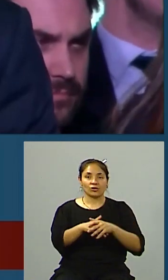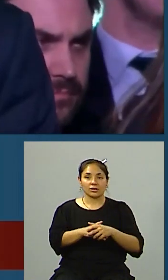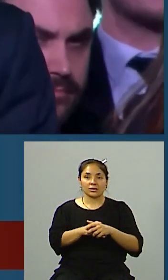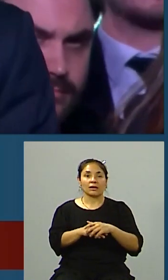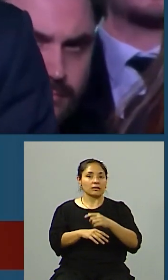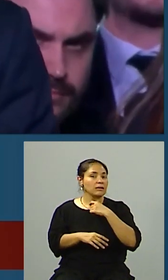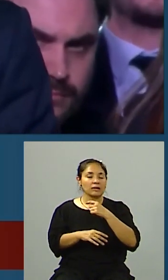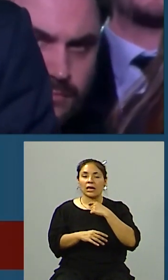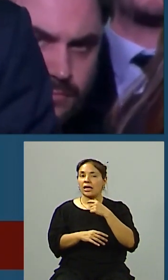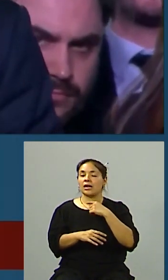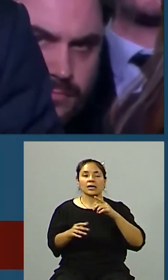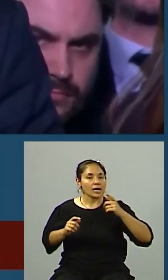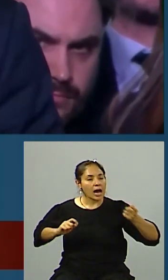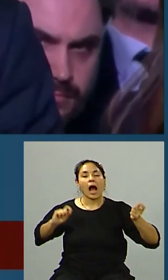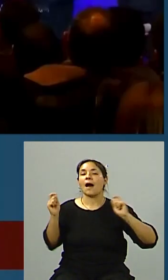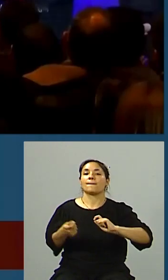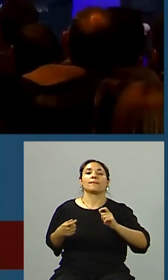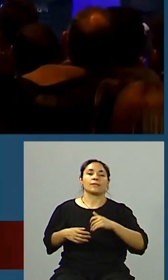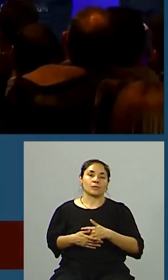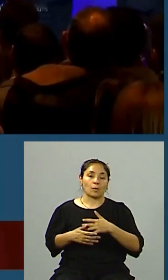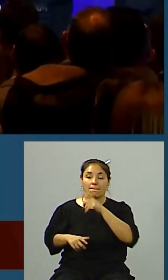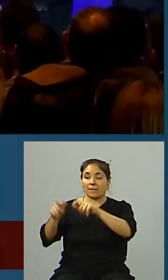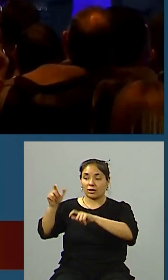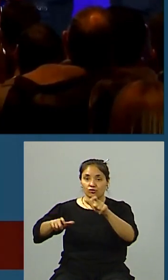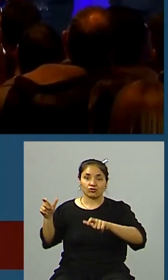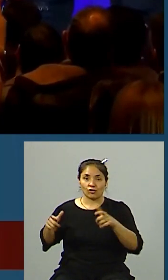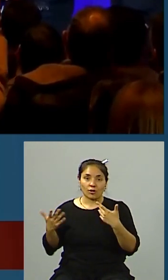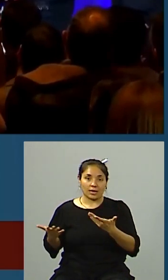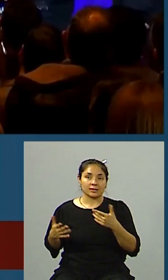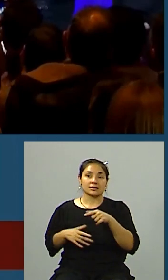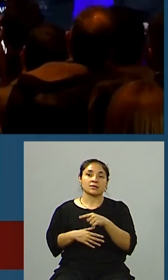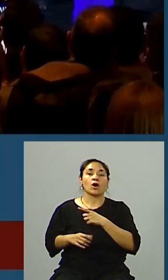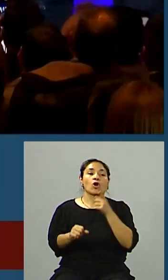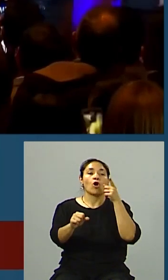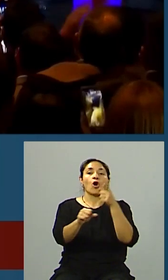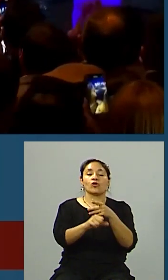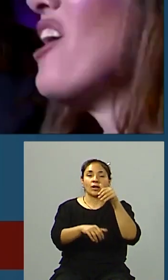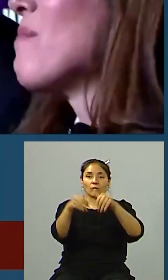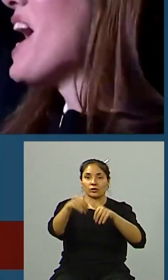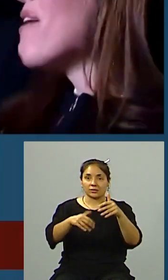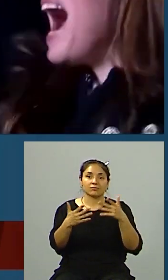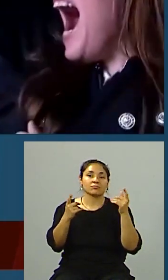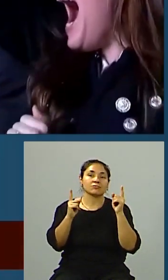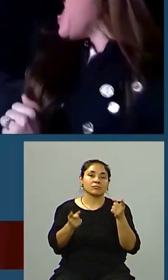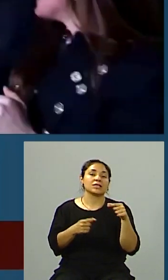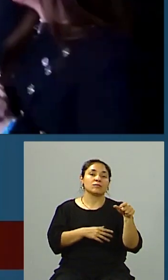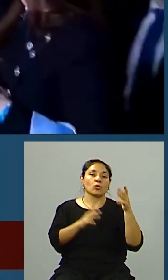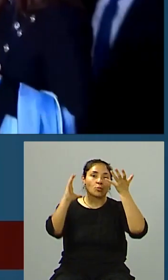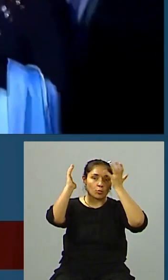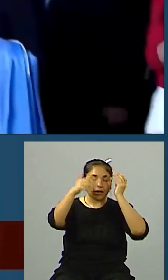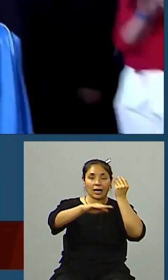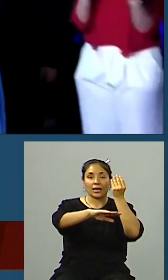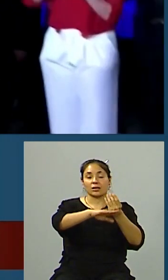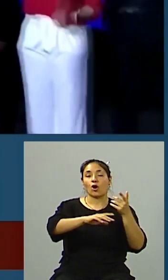Hay una escena que tiene una mayor predisposición de voto opositor. Es esto lo que no está pudiendo capitalizar Milei como